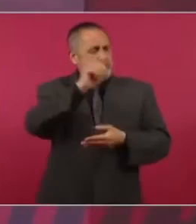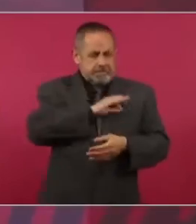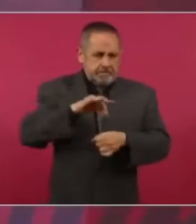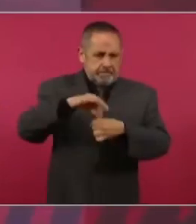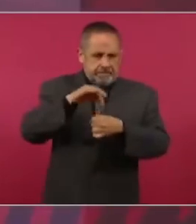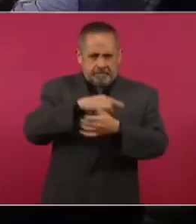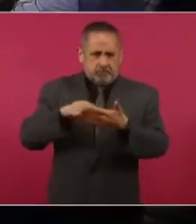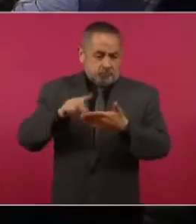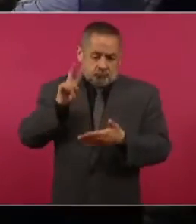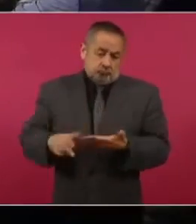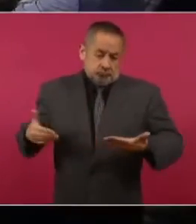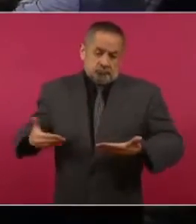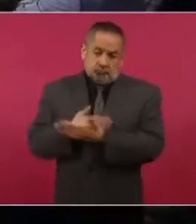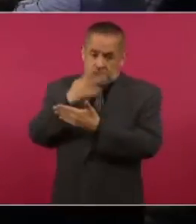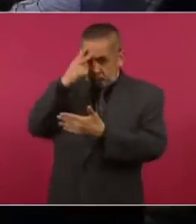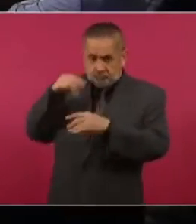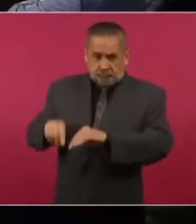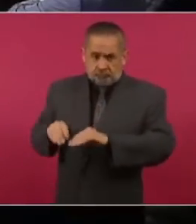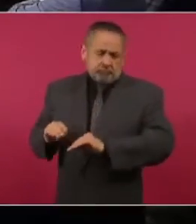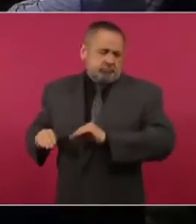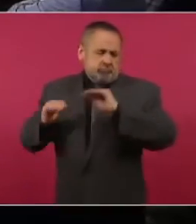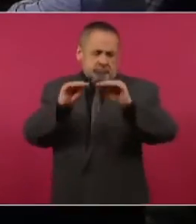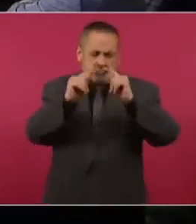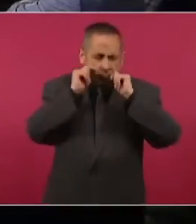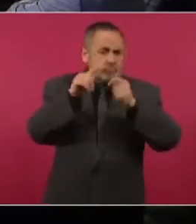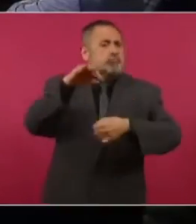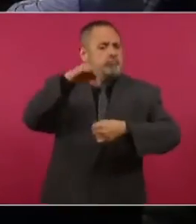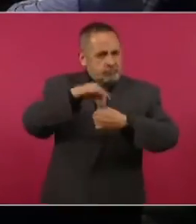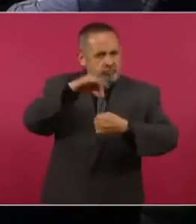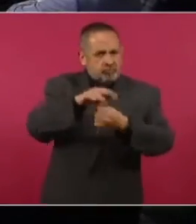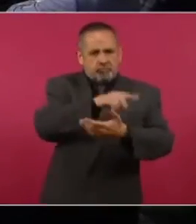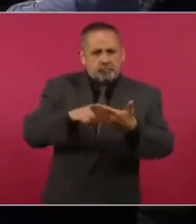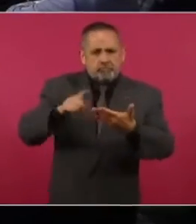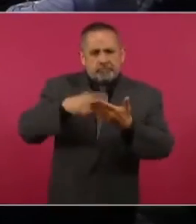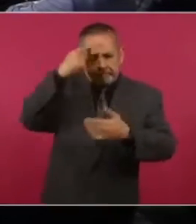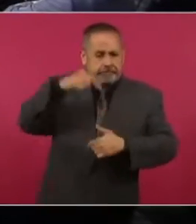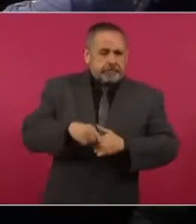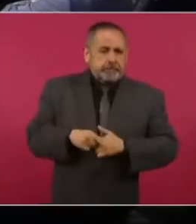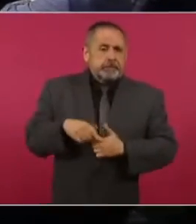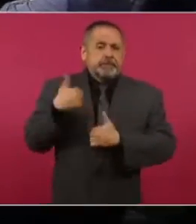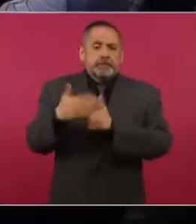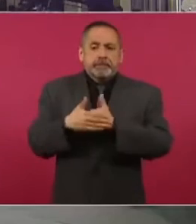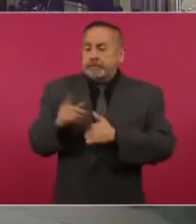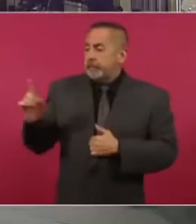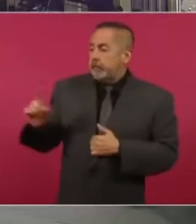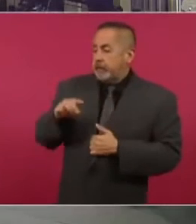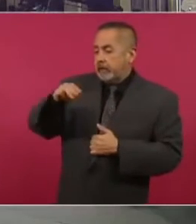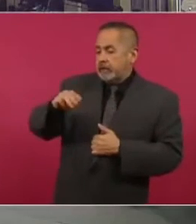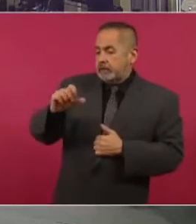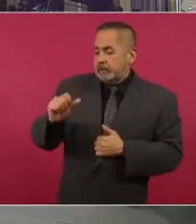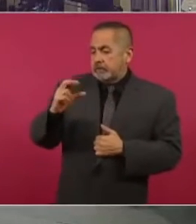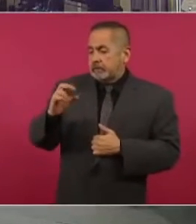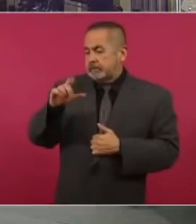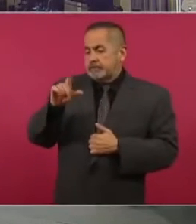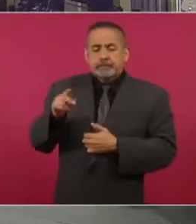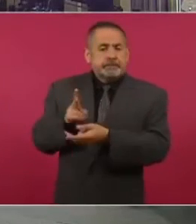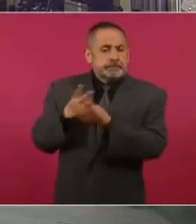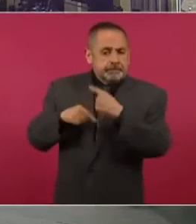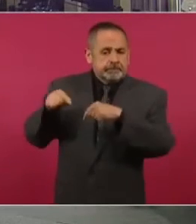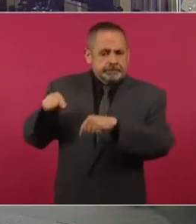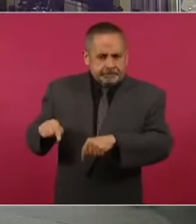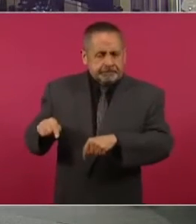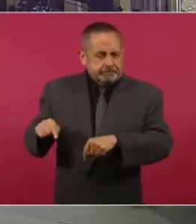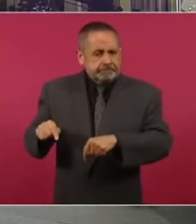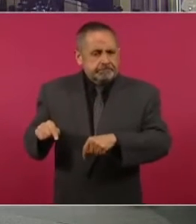como ciudadanos. Entonces vamos a pedirle a Marcelo cuando esté aquí que